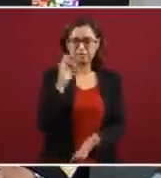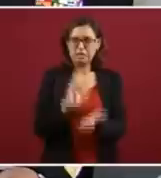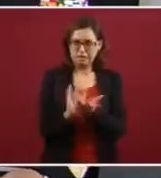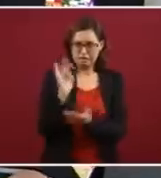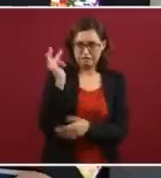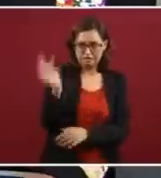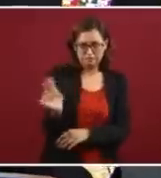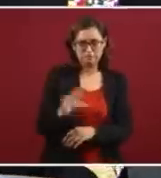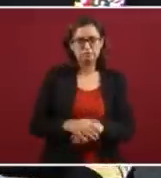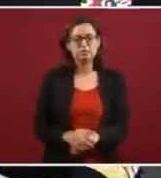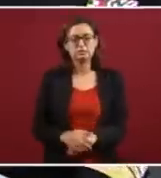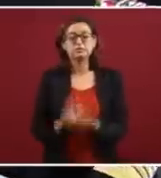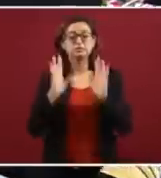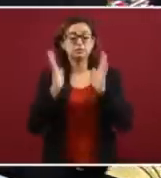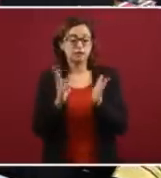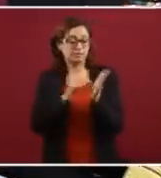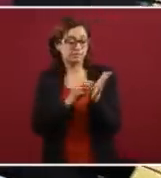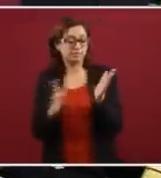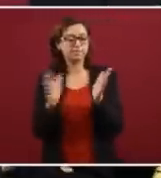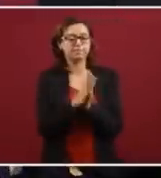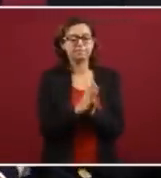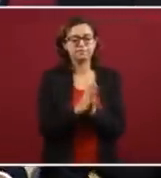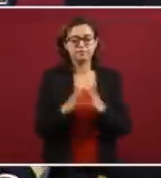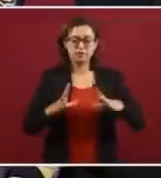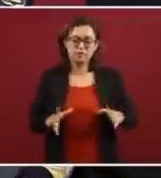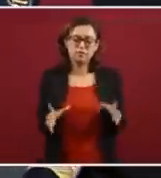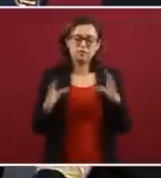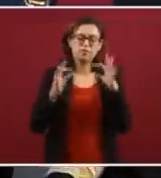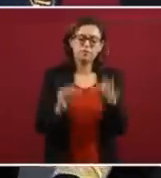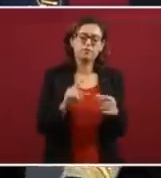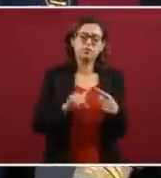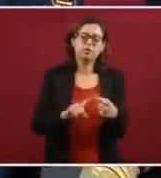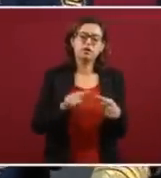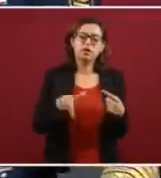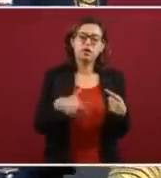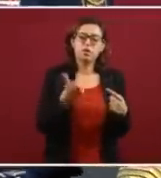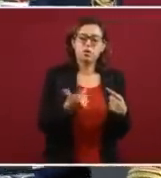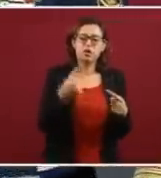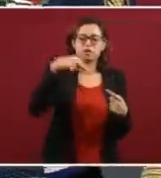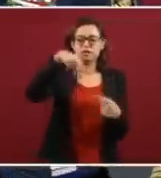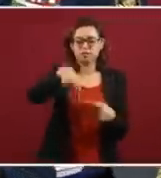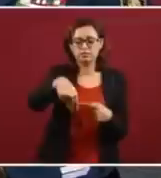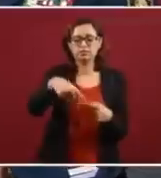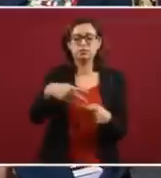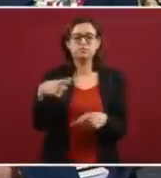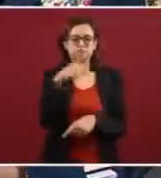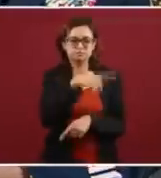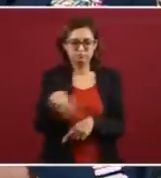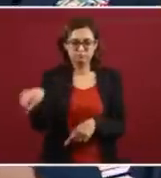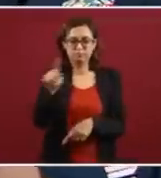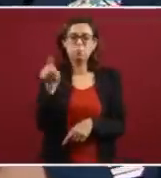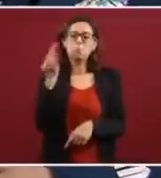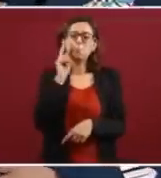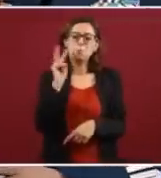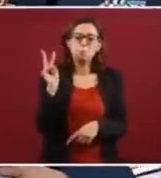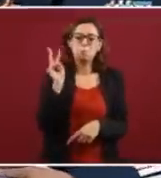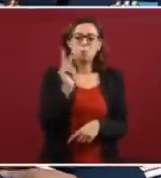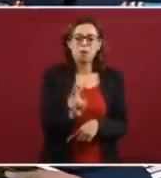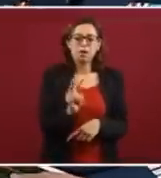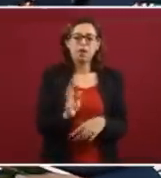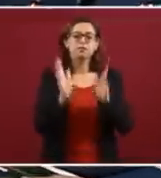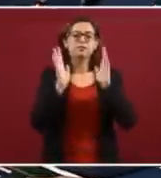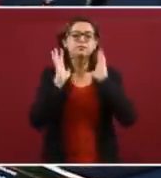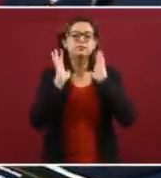se puede integrar la Guardia Nacional, que como aquí vimos ya cuenta